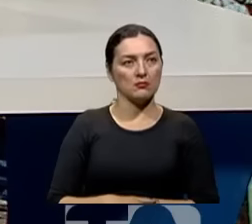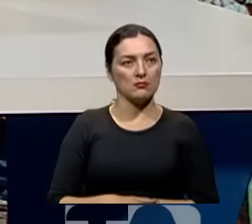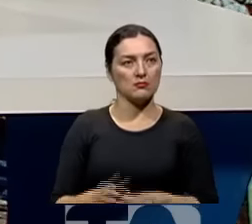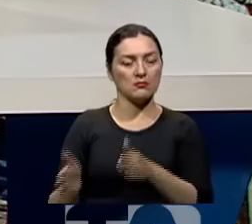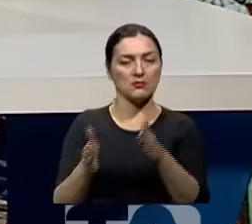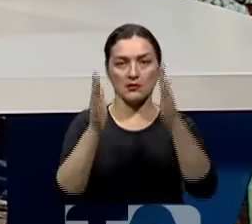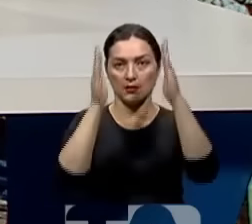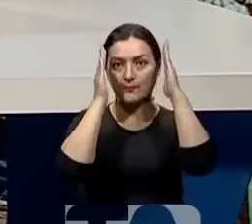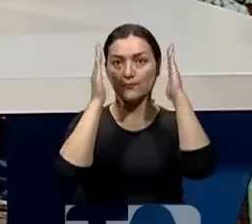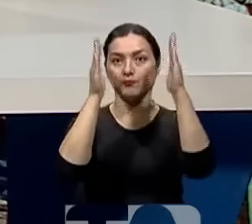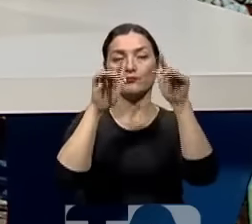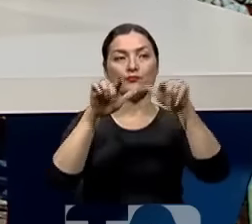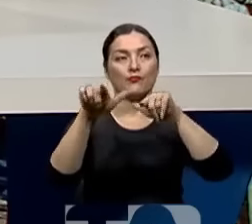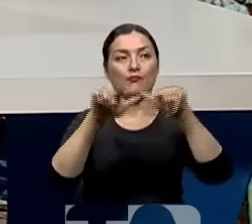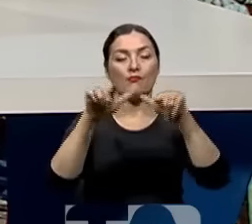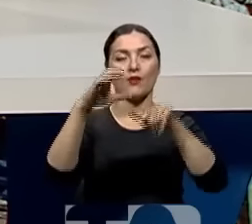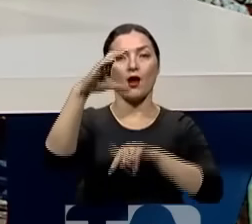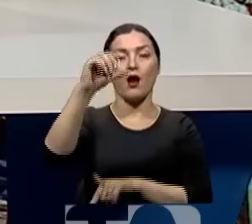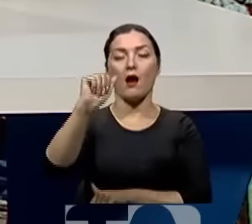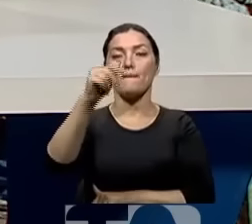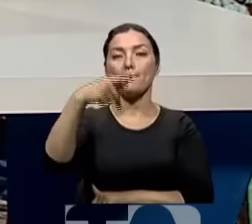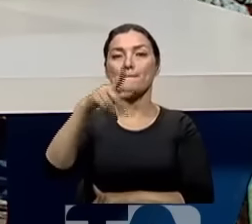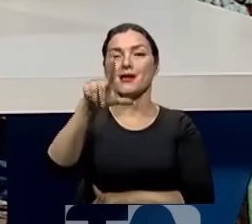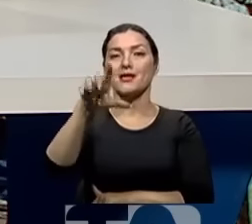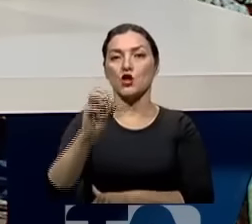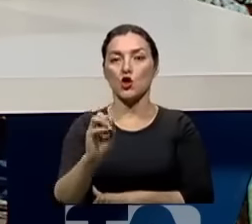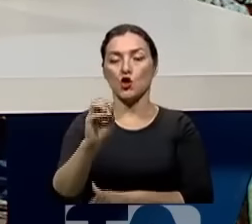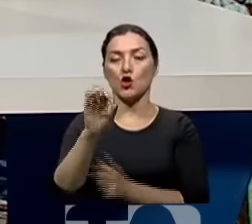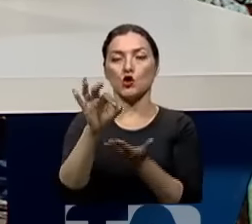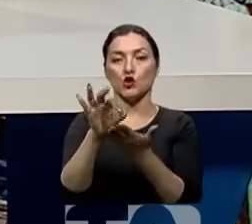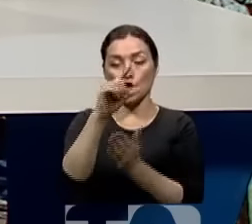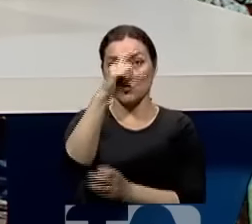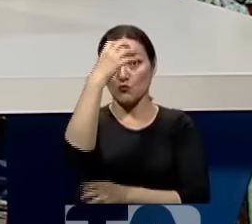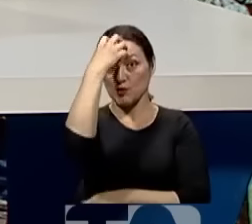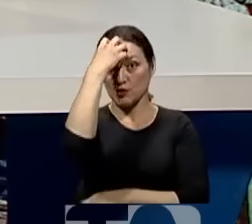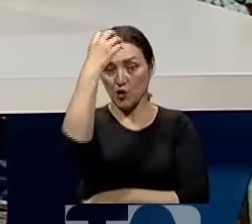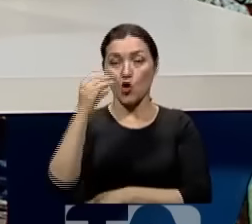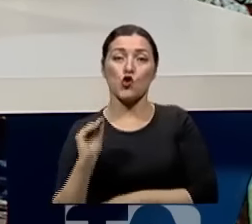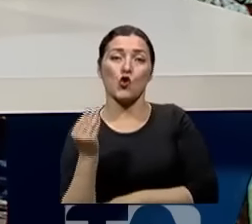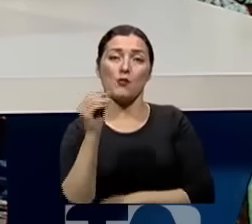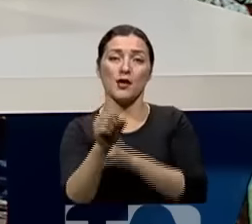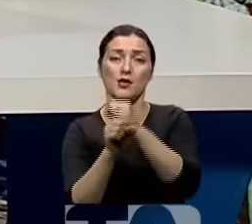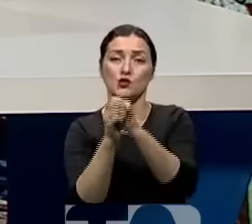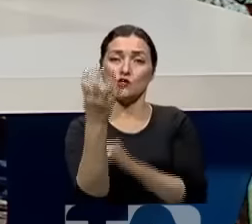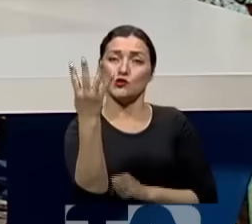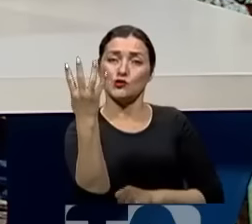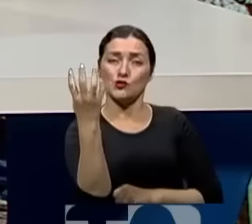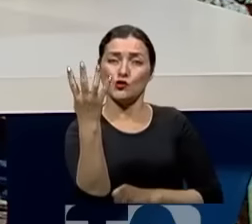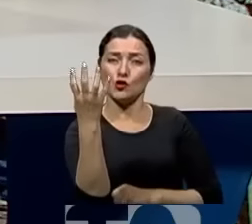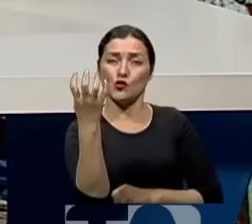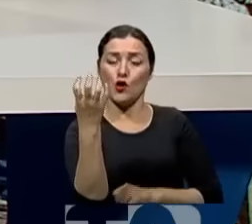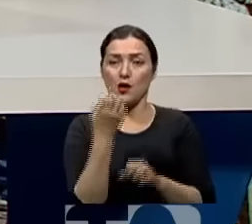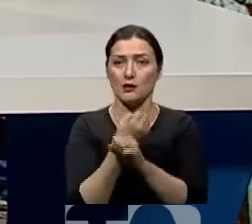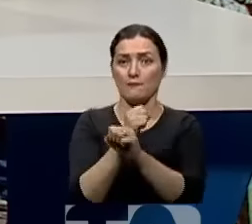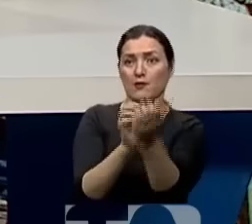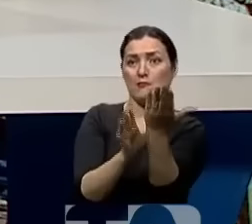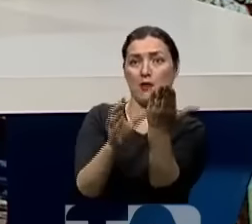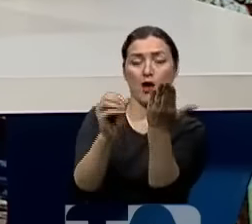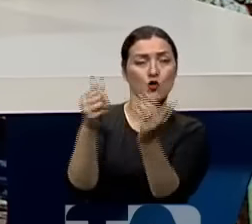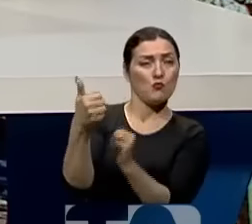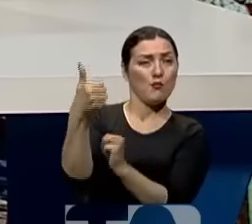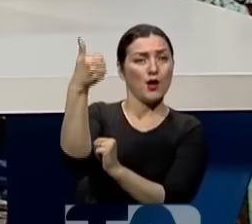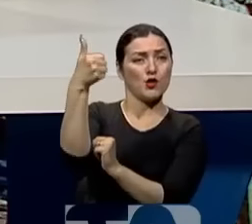Escuche esto, porque en el sector de Capelo, ubicado en el cantón Rumiñahui, un adolescente de apenas 14 años defendió a su hermano mayor